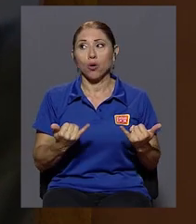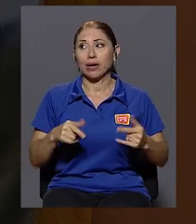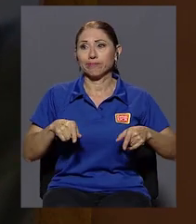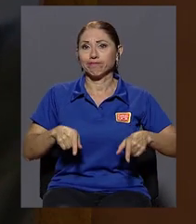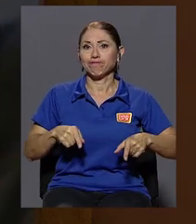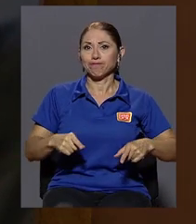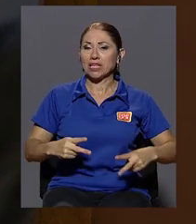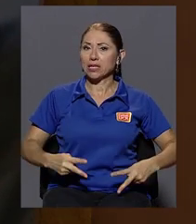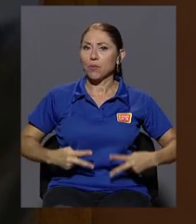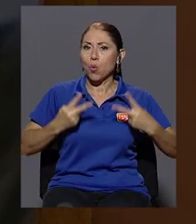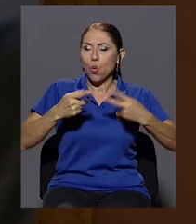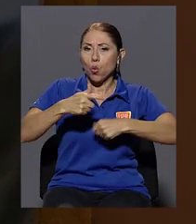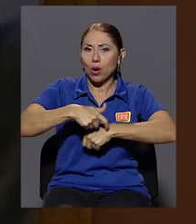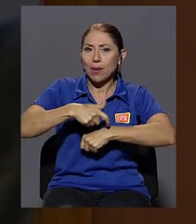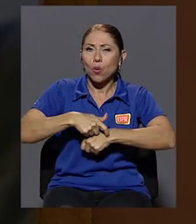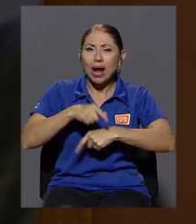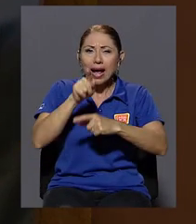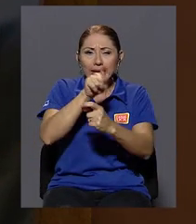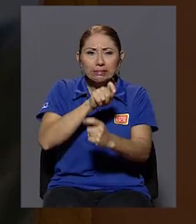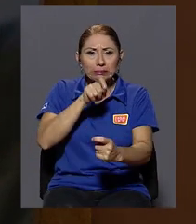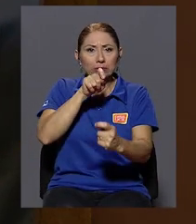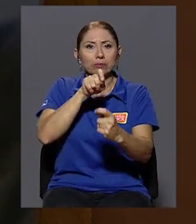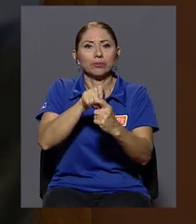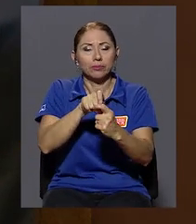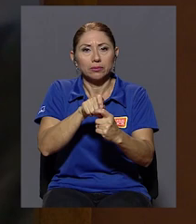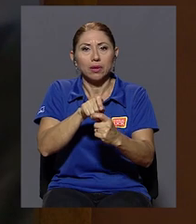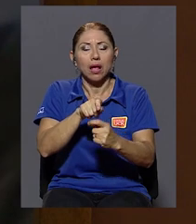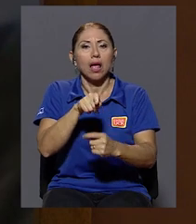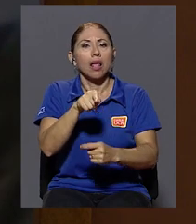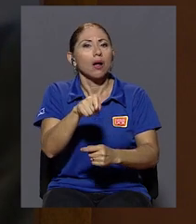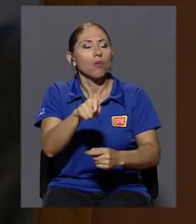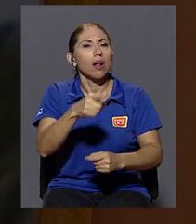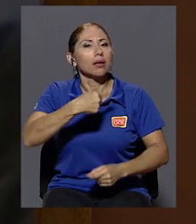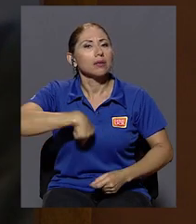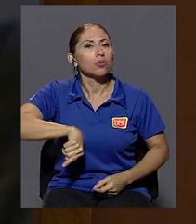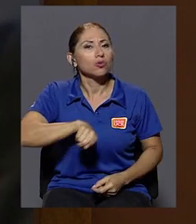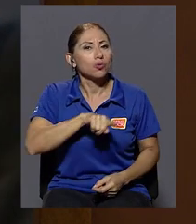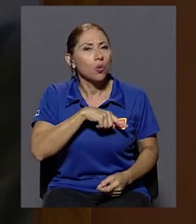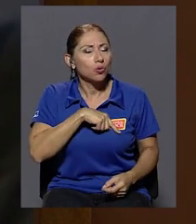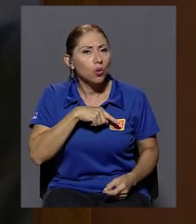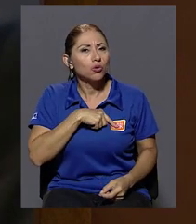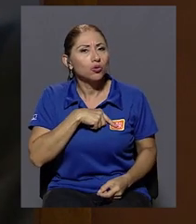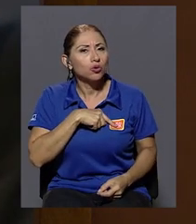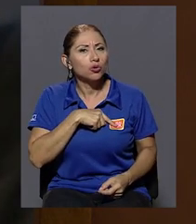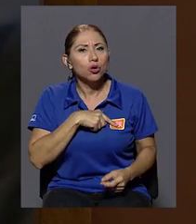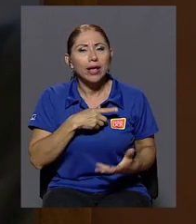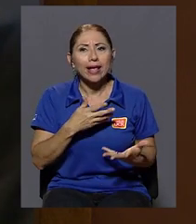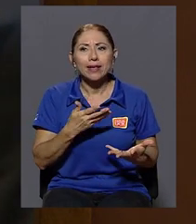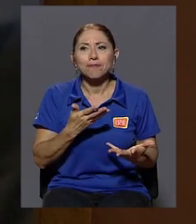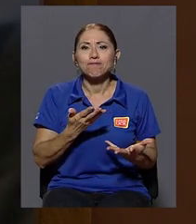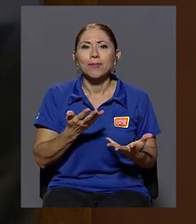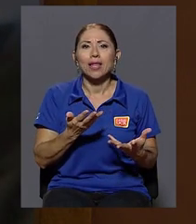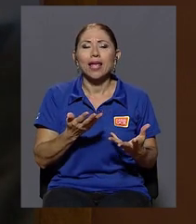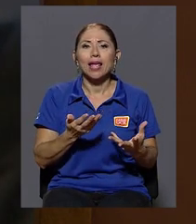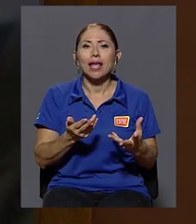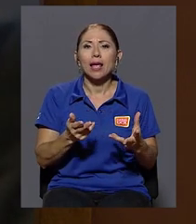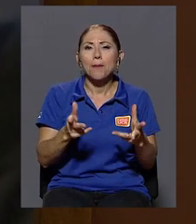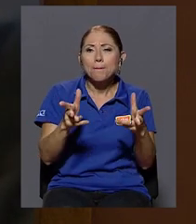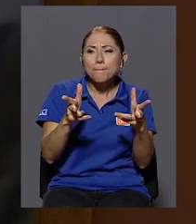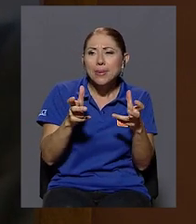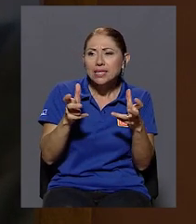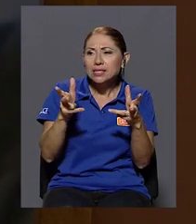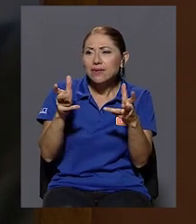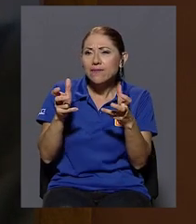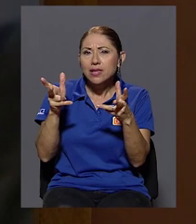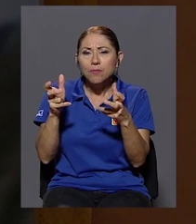una época muy puntual, ¿verdad?, en la cual nosotros percibimos y recibimos el mensaje